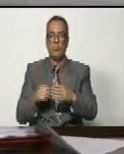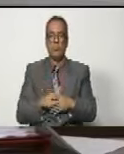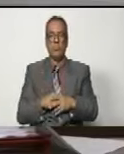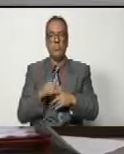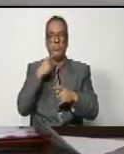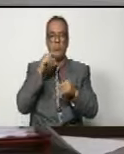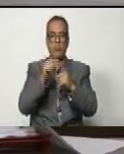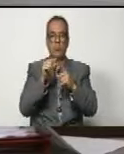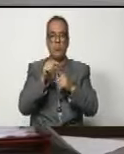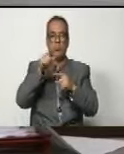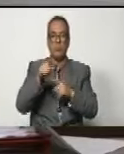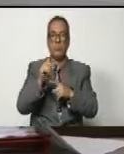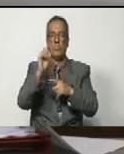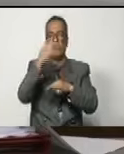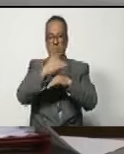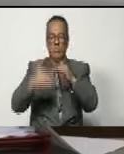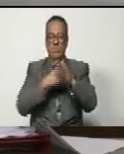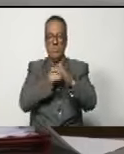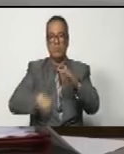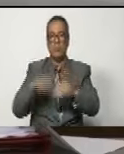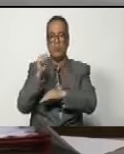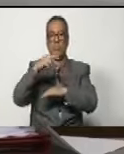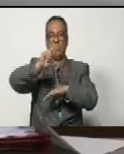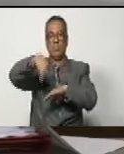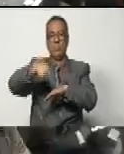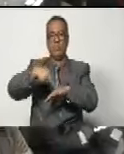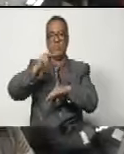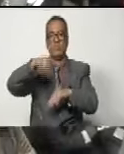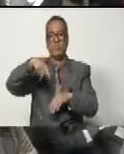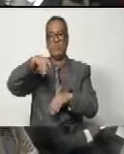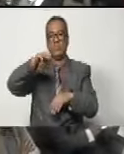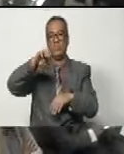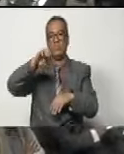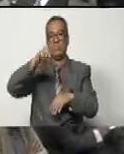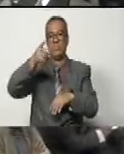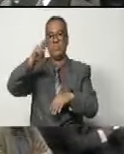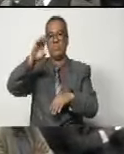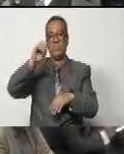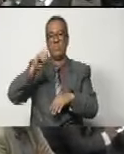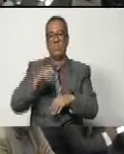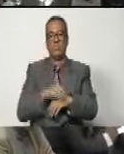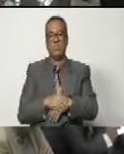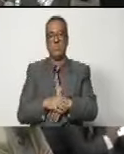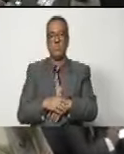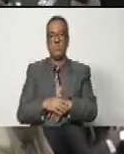Dejo el derecho de palabra al primer vicepresidente de la Asamblea Nacional, Pedro Infante.